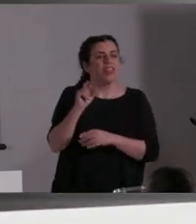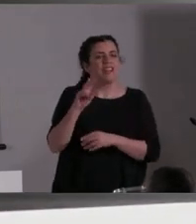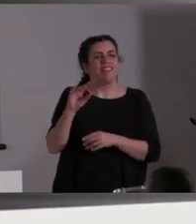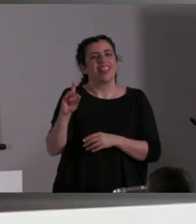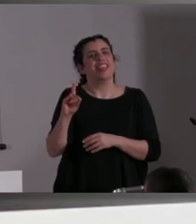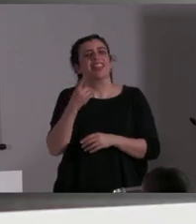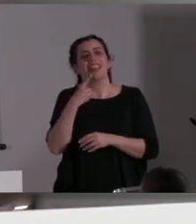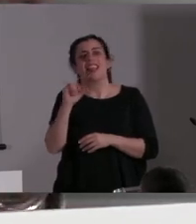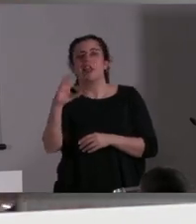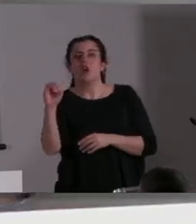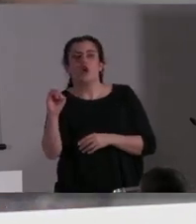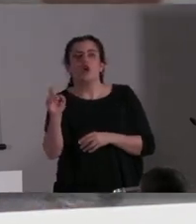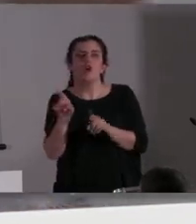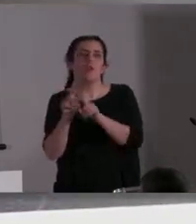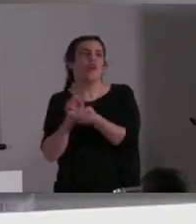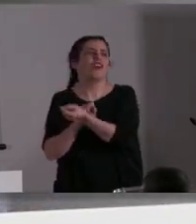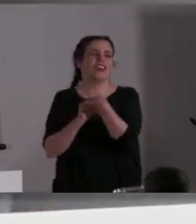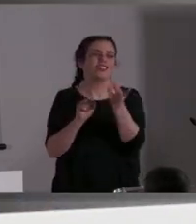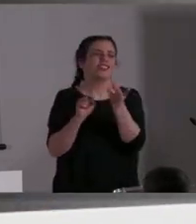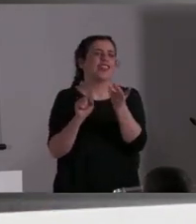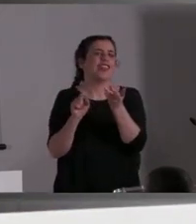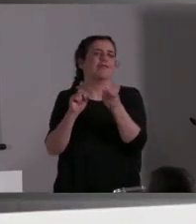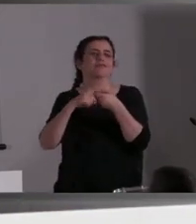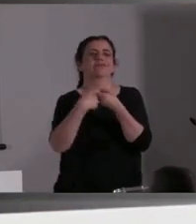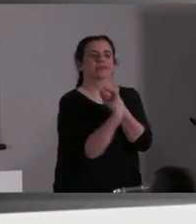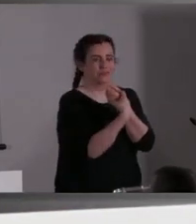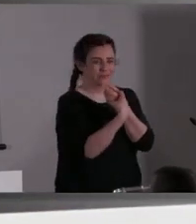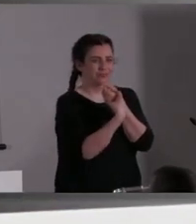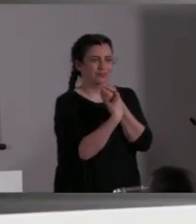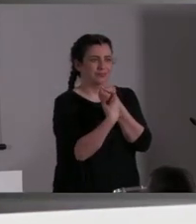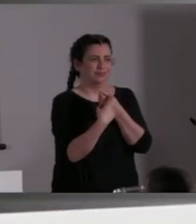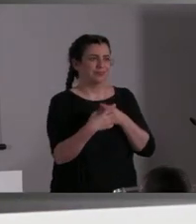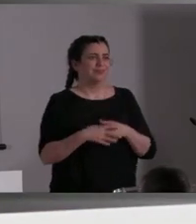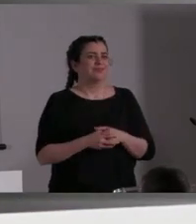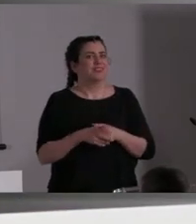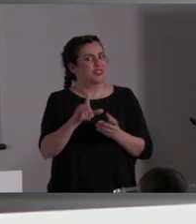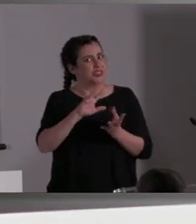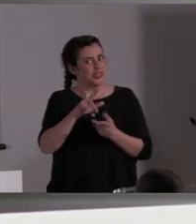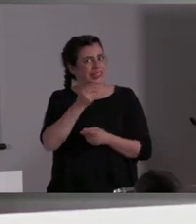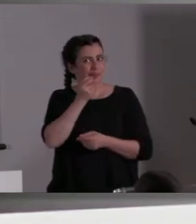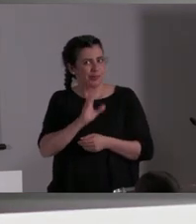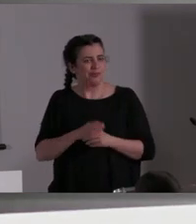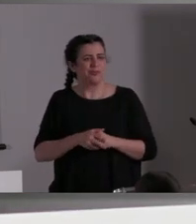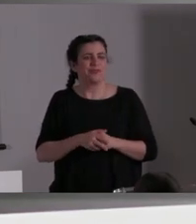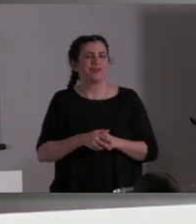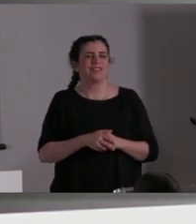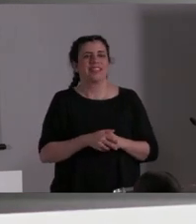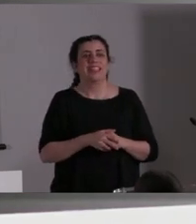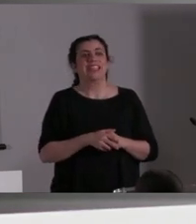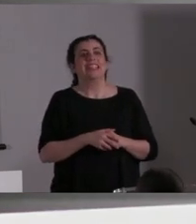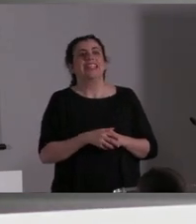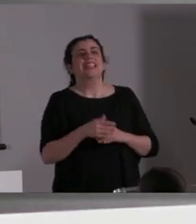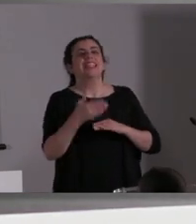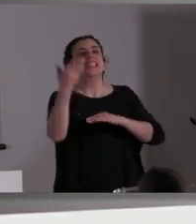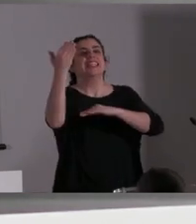aquellos que entren en el concierto. Puede ser Fiare o puede ser quien fuere. Esa sería una muy buena noticia. Lo del término no me atrevo tanto